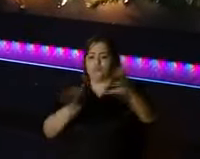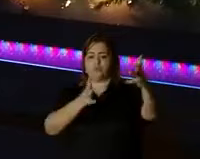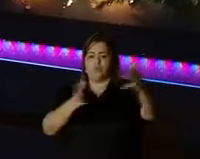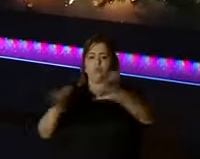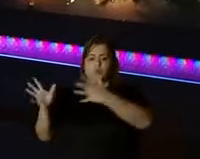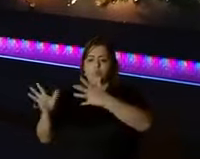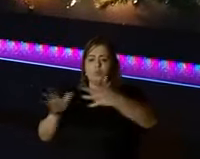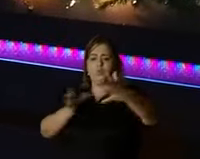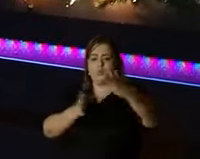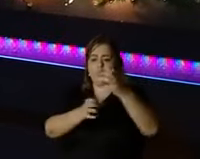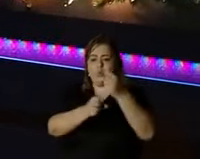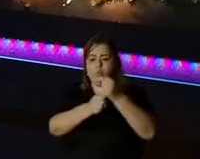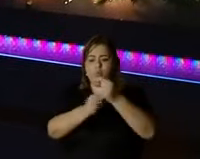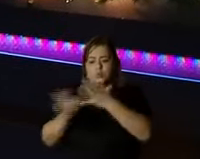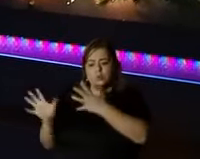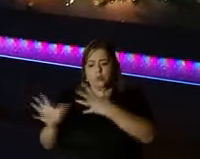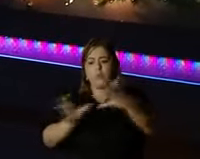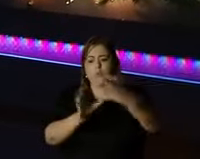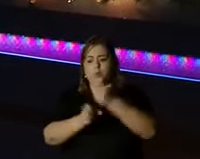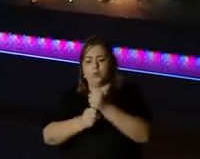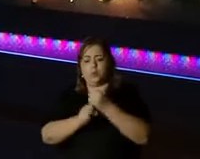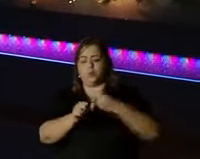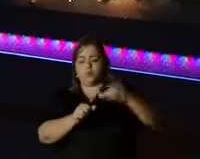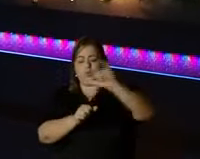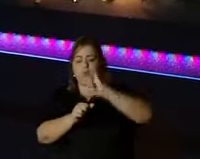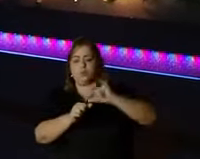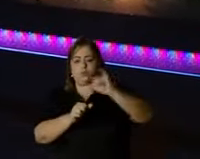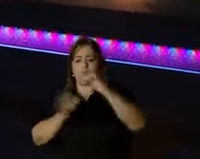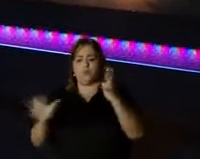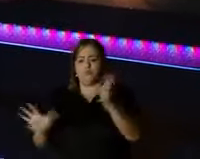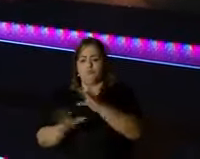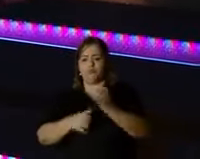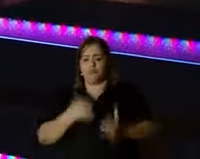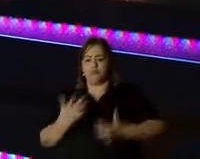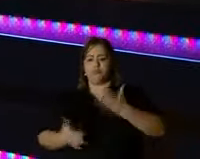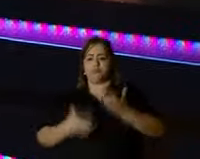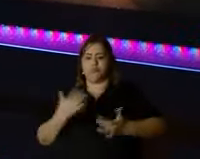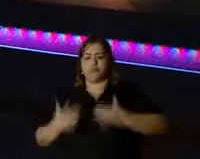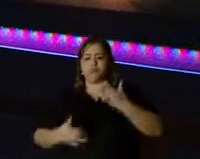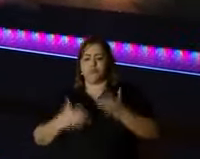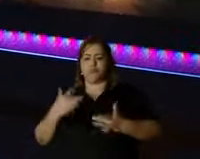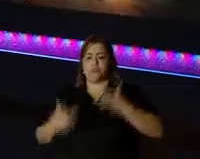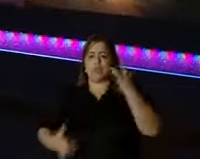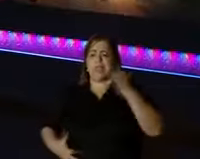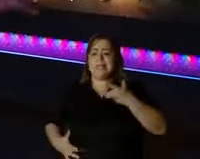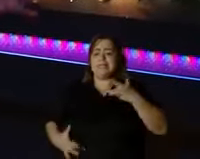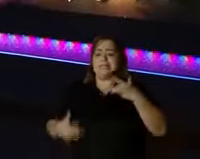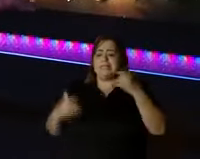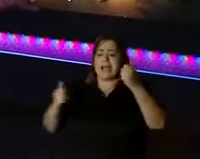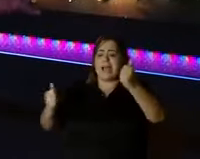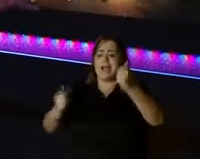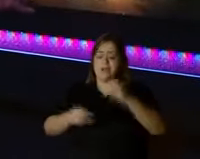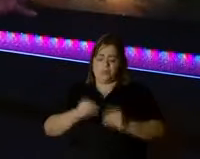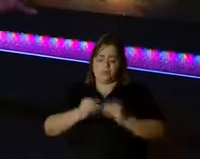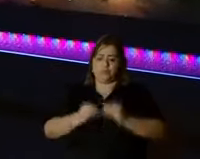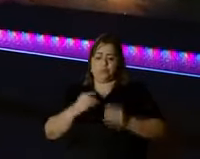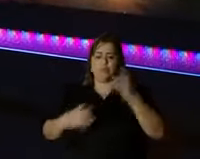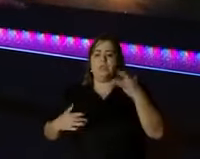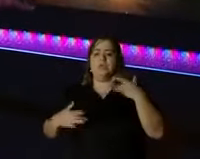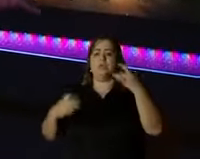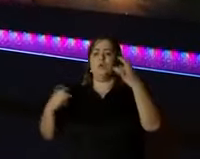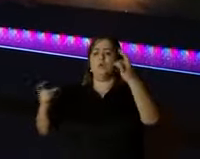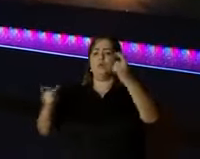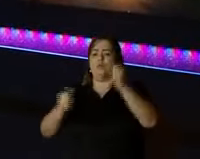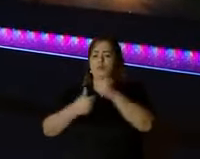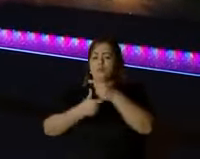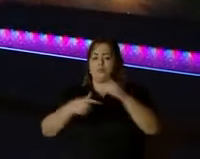Recíbelo, recíbelo, recibe la unción. Ahí está, una unción que sana, una unción que sana, una unción que